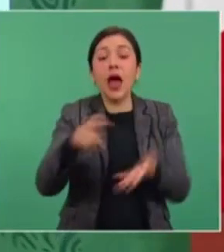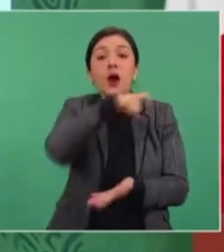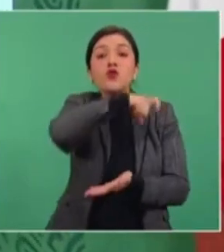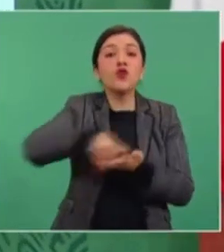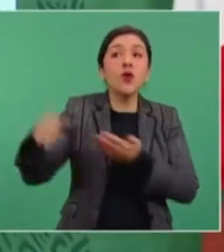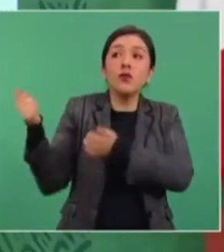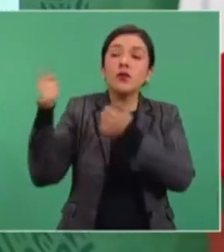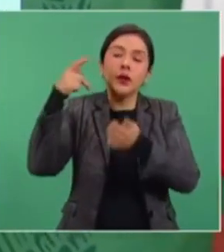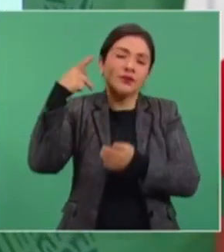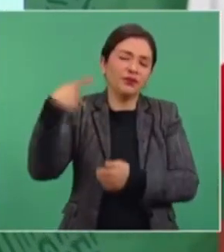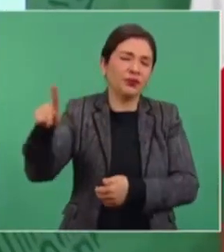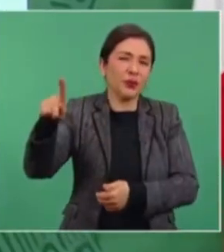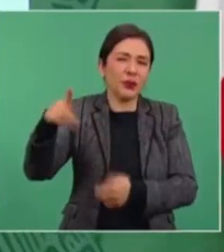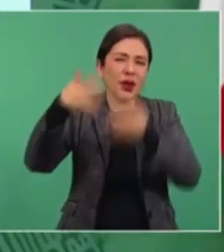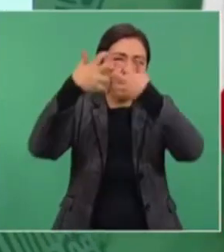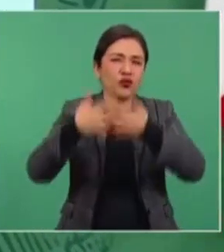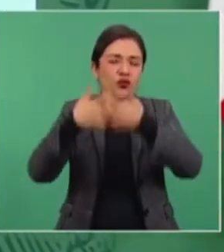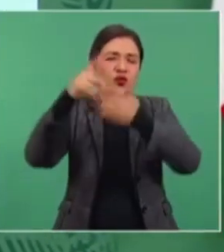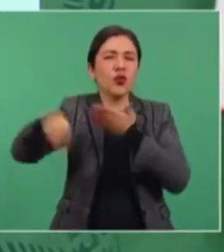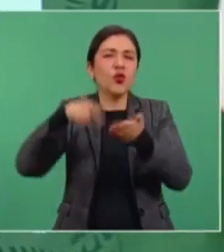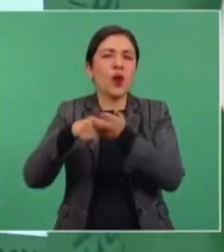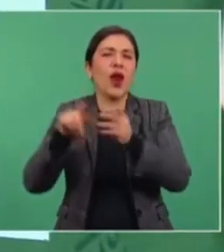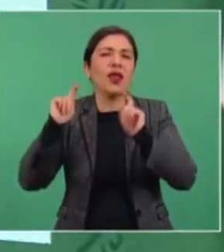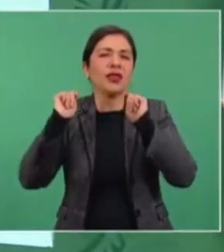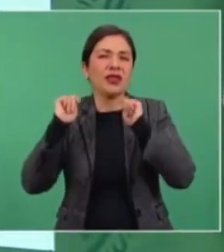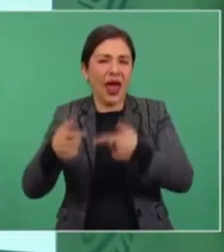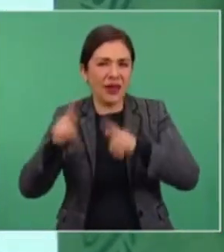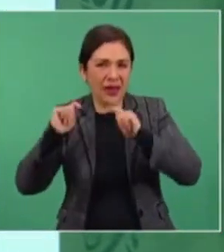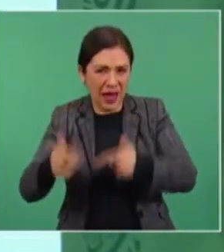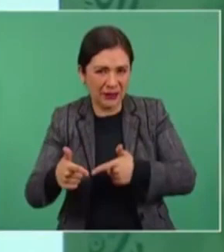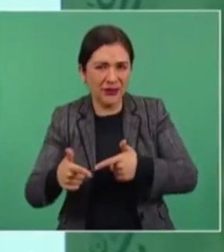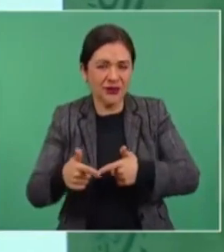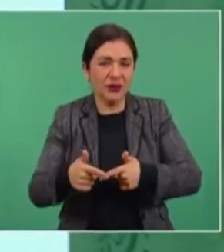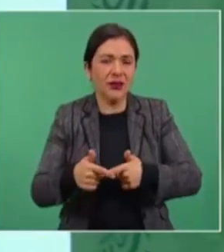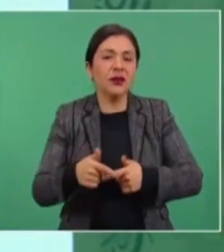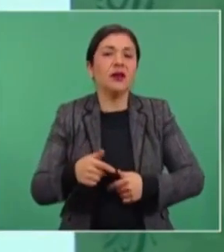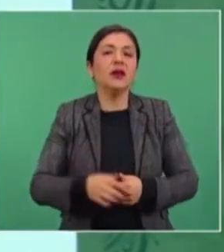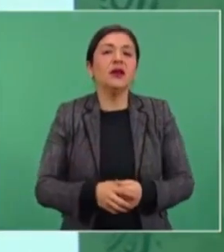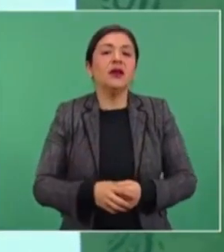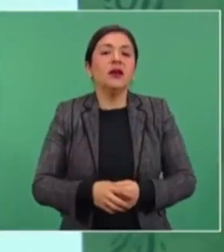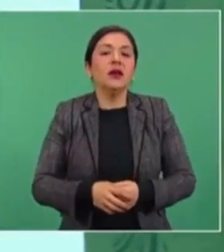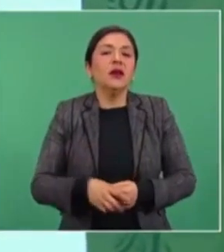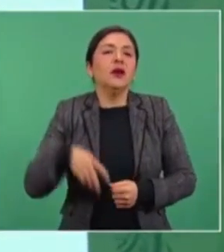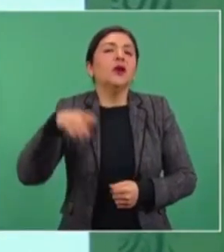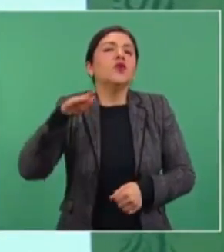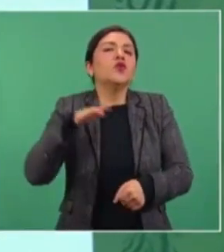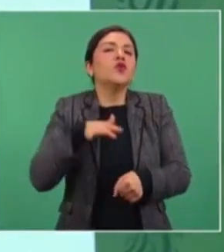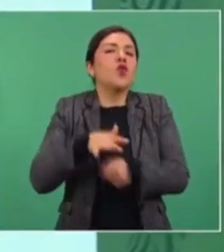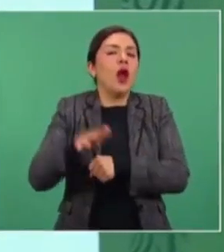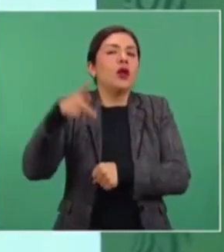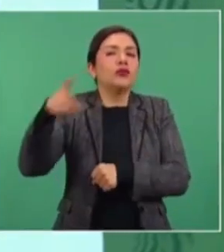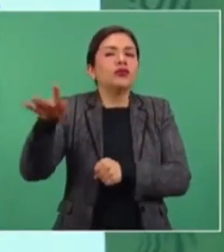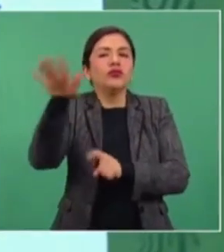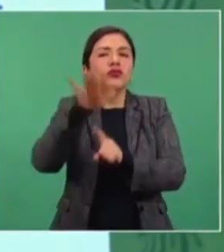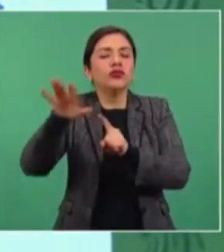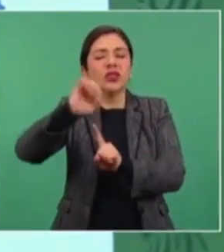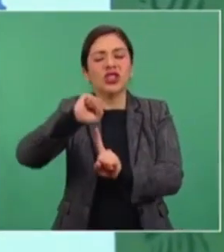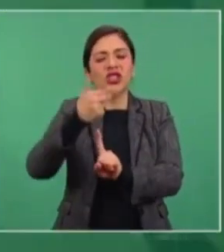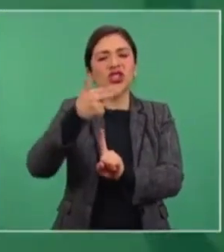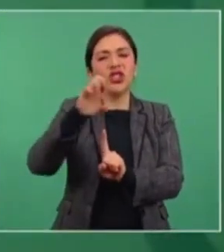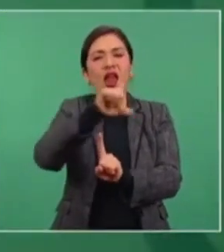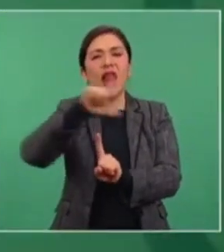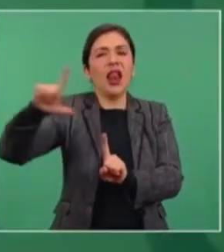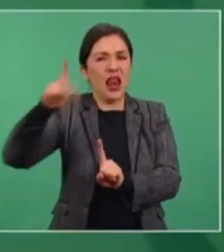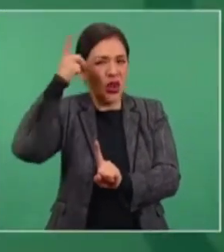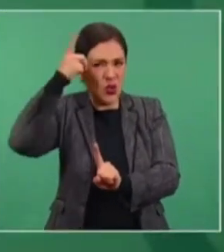refinería de Texas o la parte correspondiente a Shell,